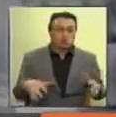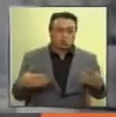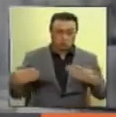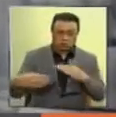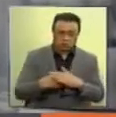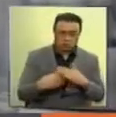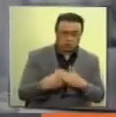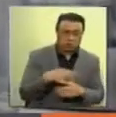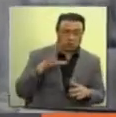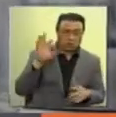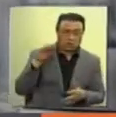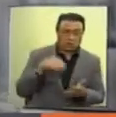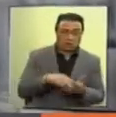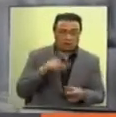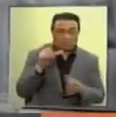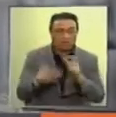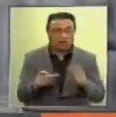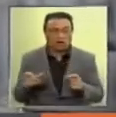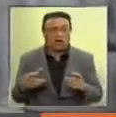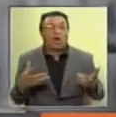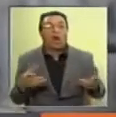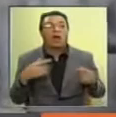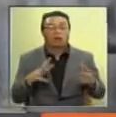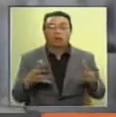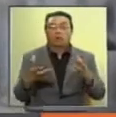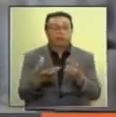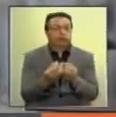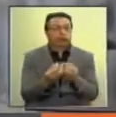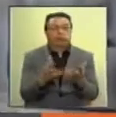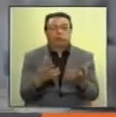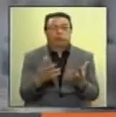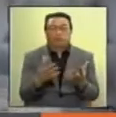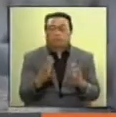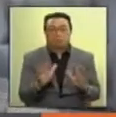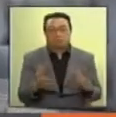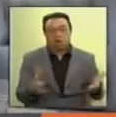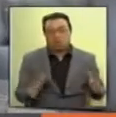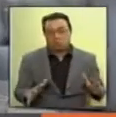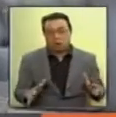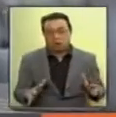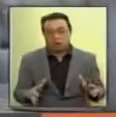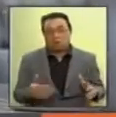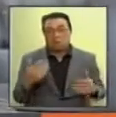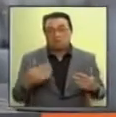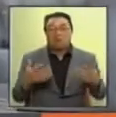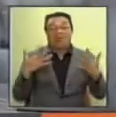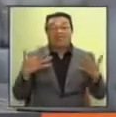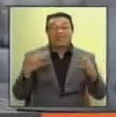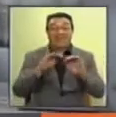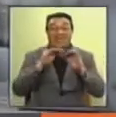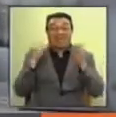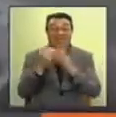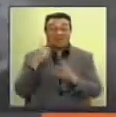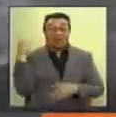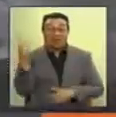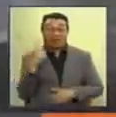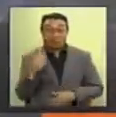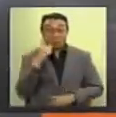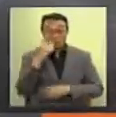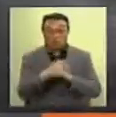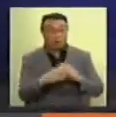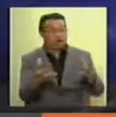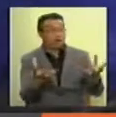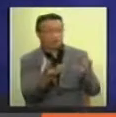Eso en perspectiva sería llenar aproximadamente 10 estadios nacionales al